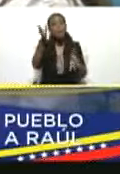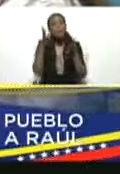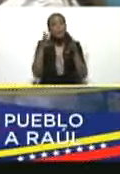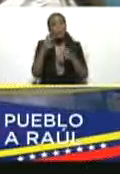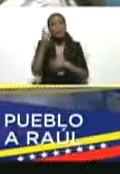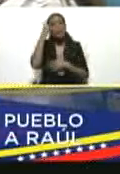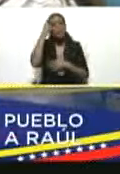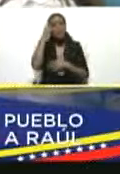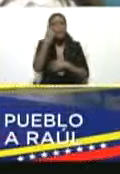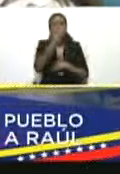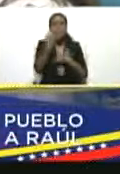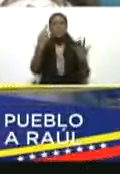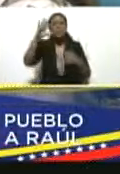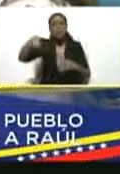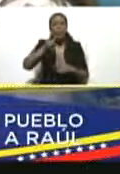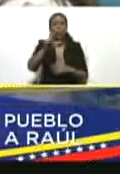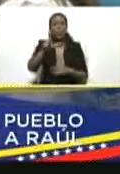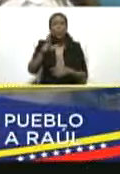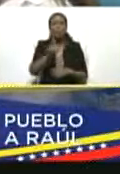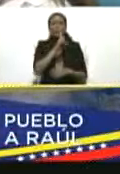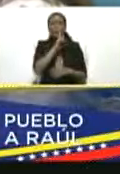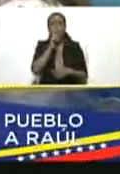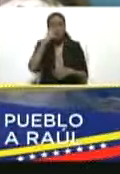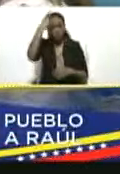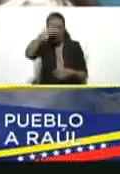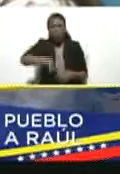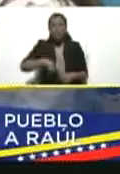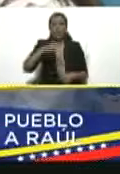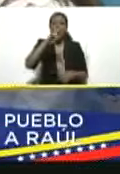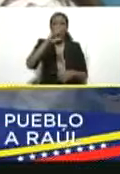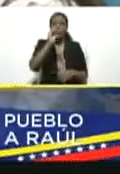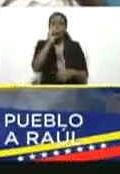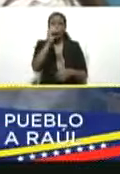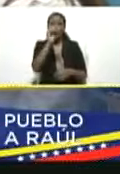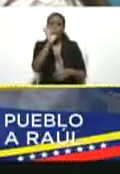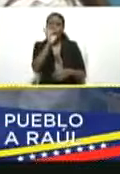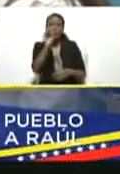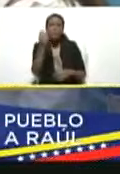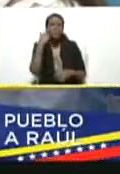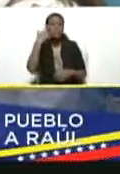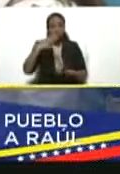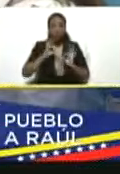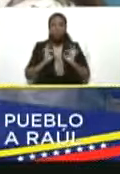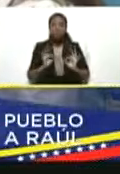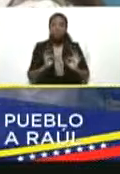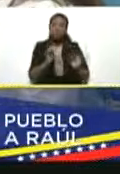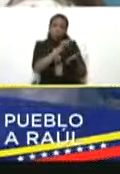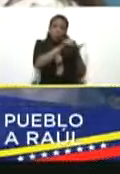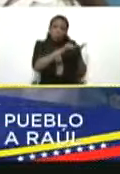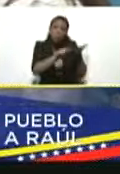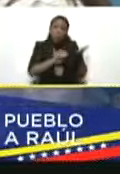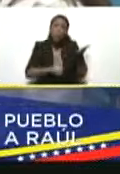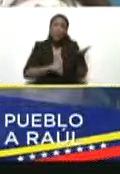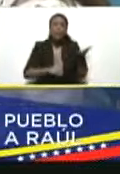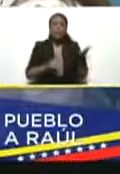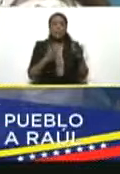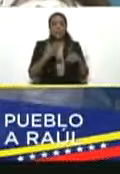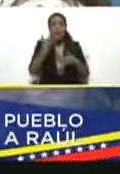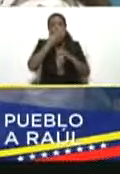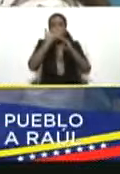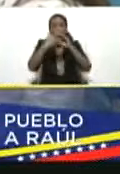mi presidente Rodolfo quiso Ah Me pone aquí la